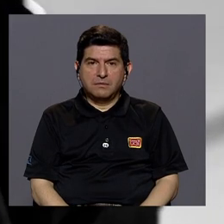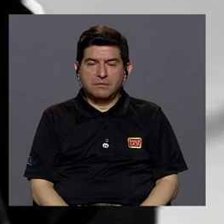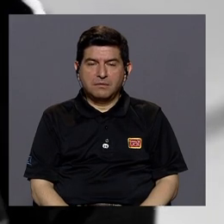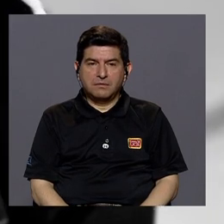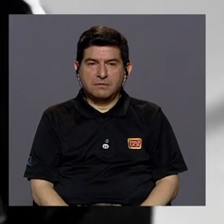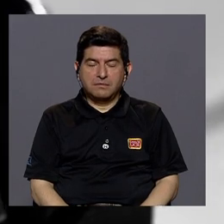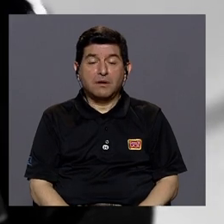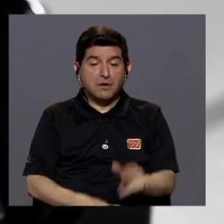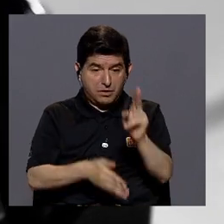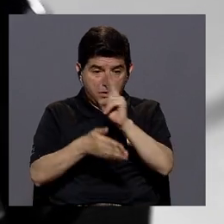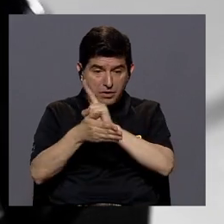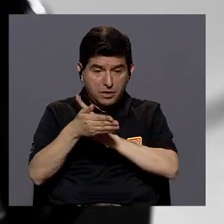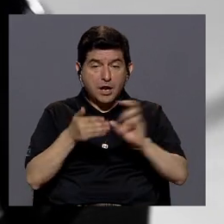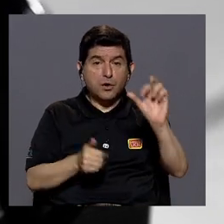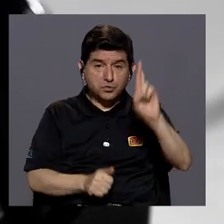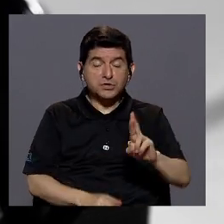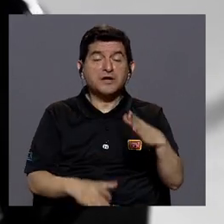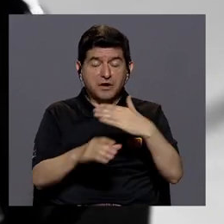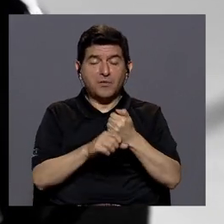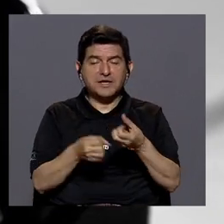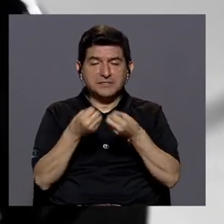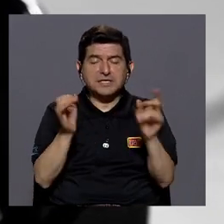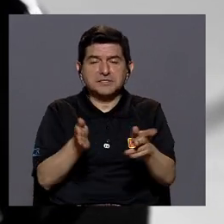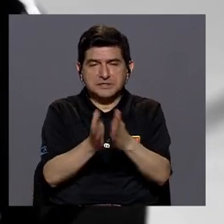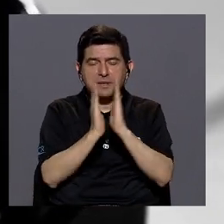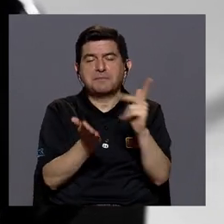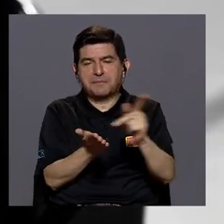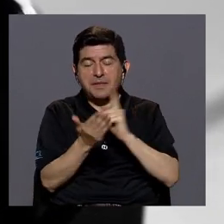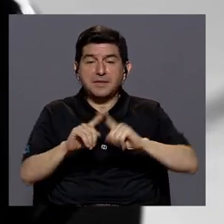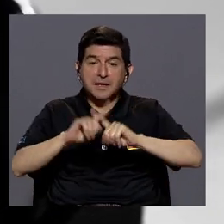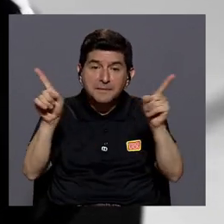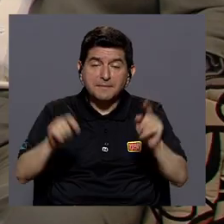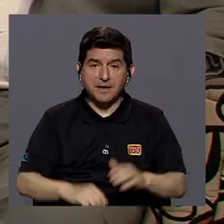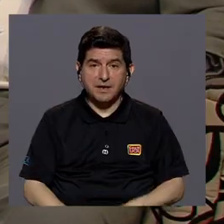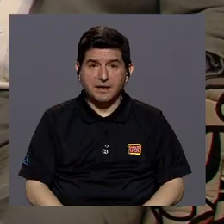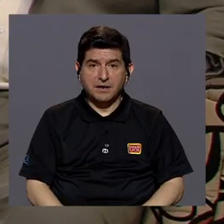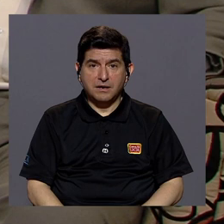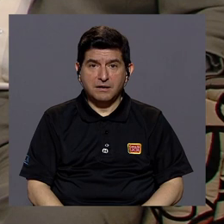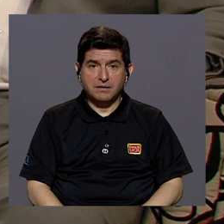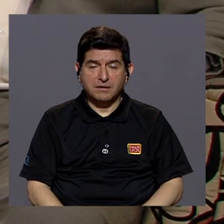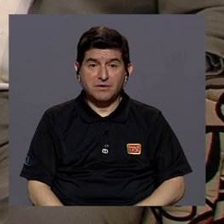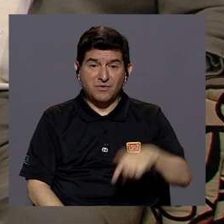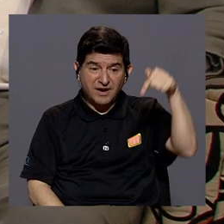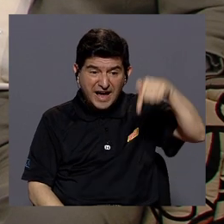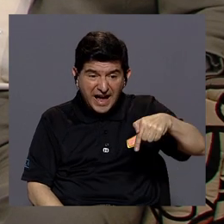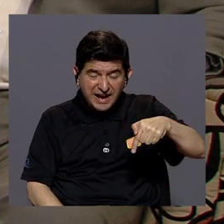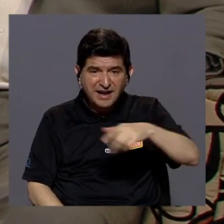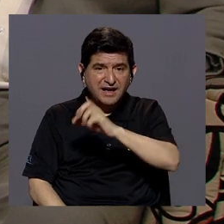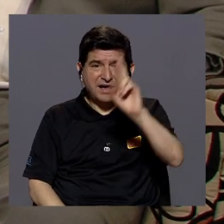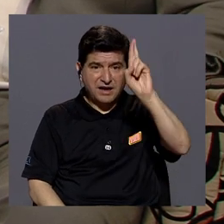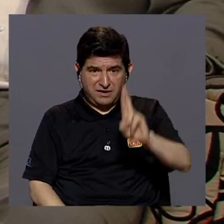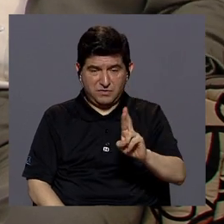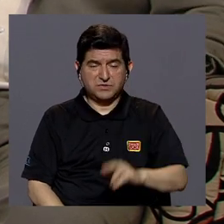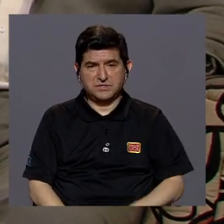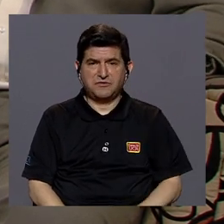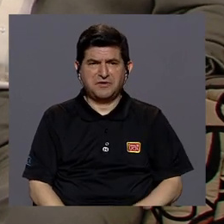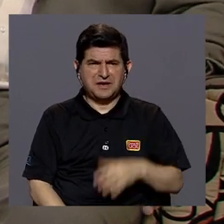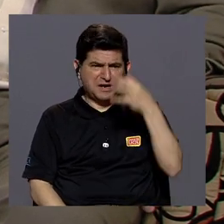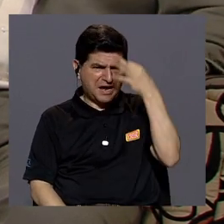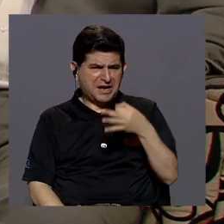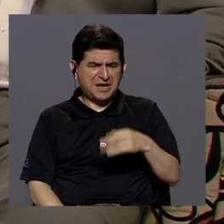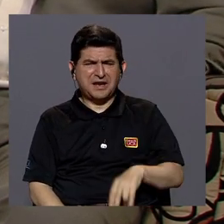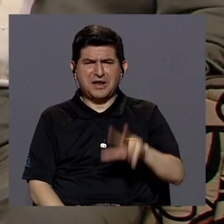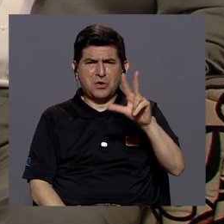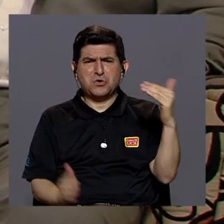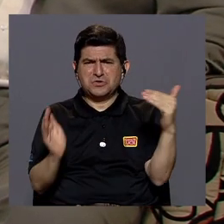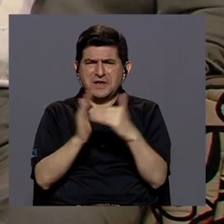¿verdad? Pero sin cobrar, pero tiran, entonces en Costa Rica, donde hay creo que 3.000 periodistas,